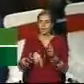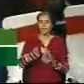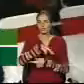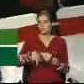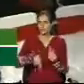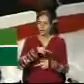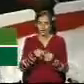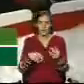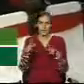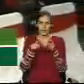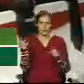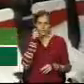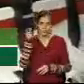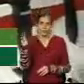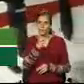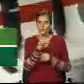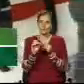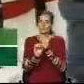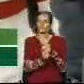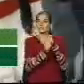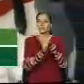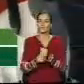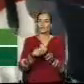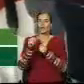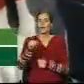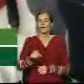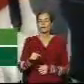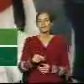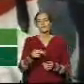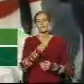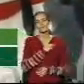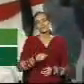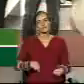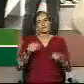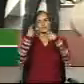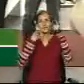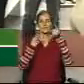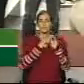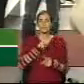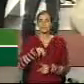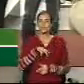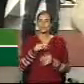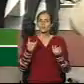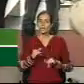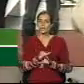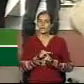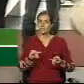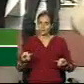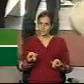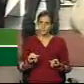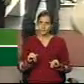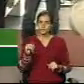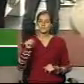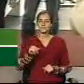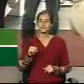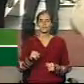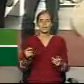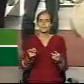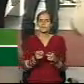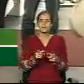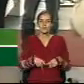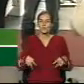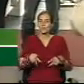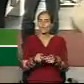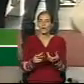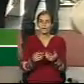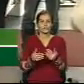revolucionaria del pueblo del Tano. Con esto, comandante, dejamos cerrada este pequeño espacio